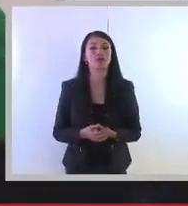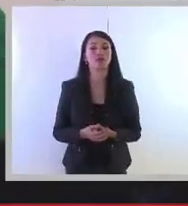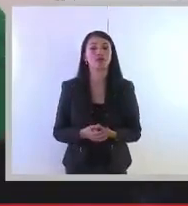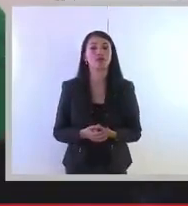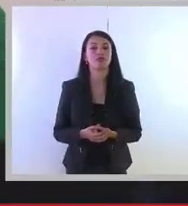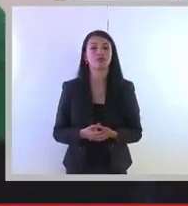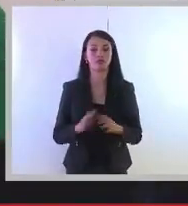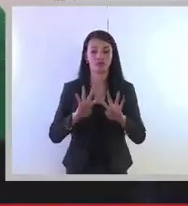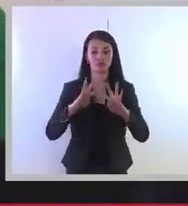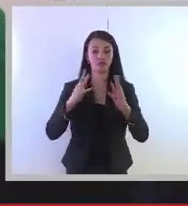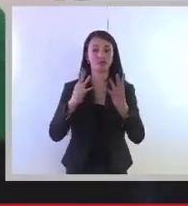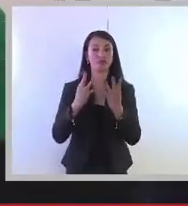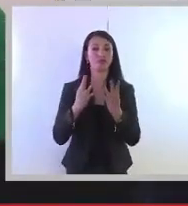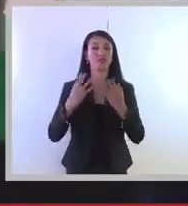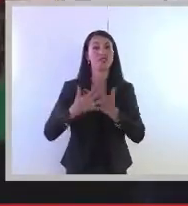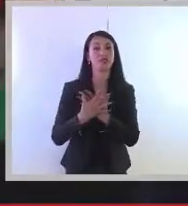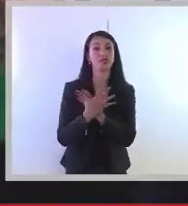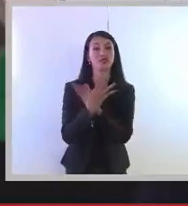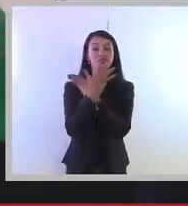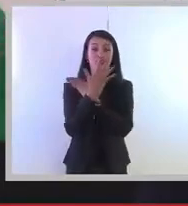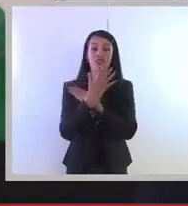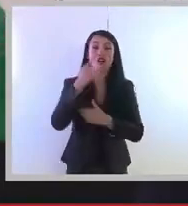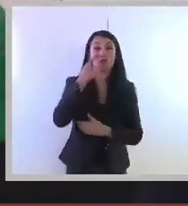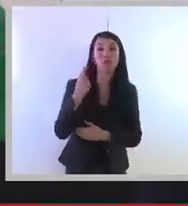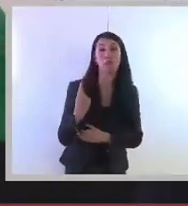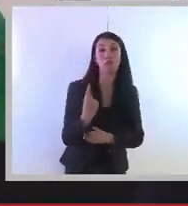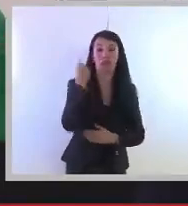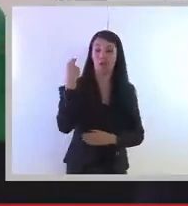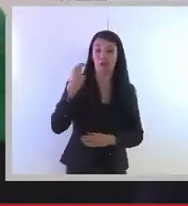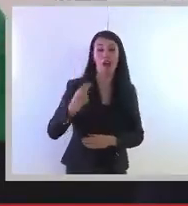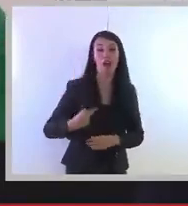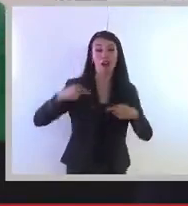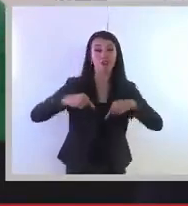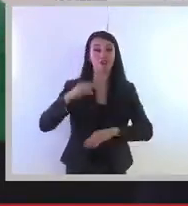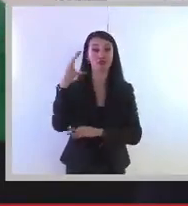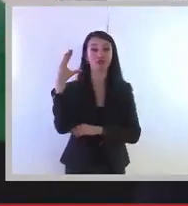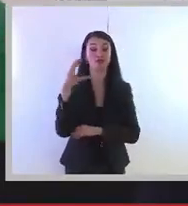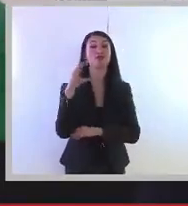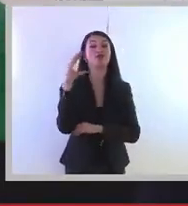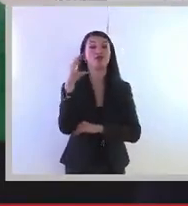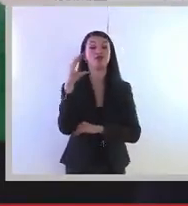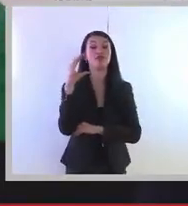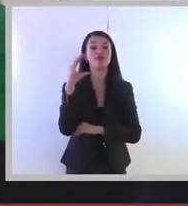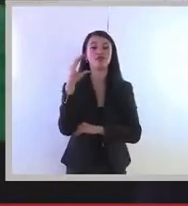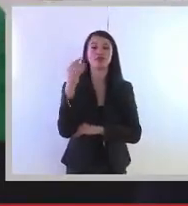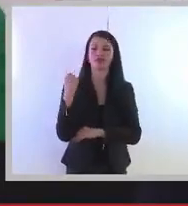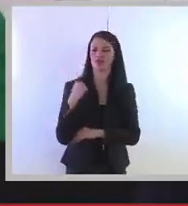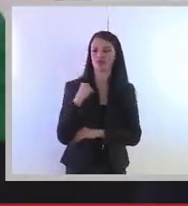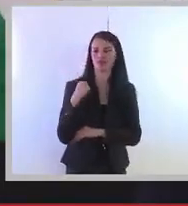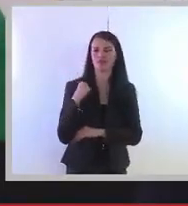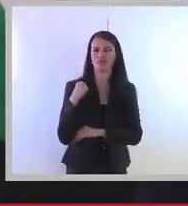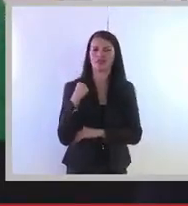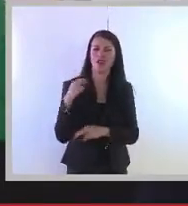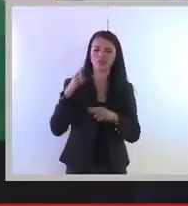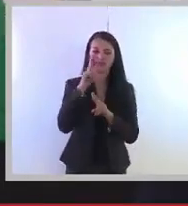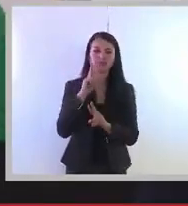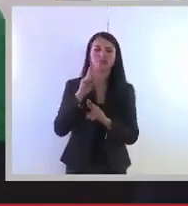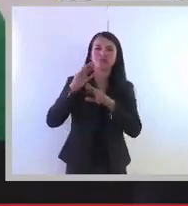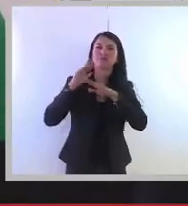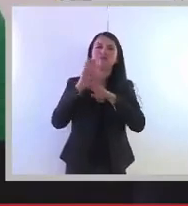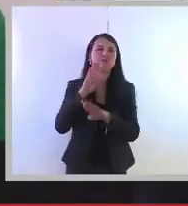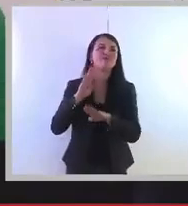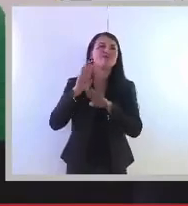en el Congreso de la República, por primera vez en la historia colombiana, tenemos la